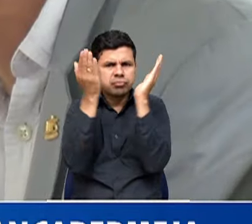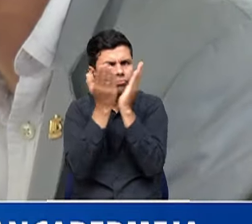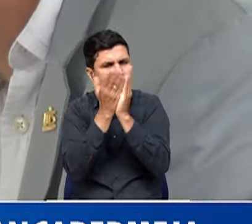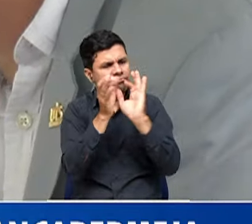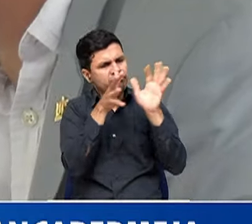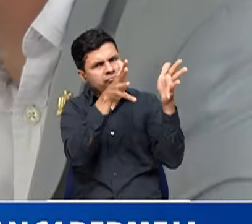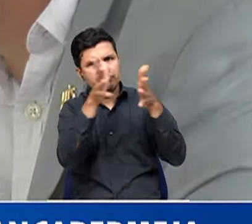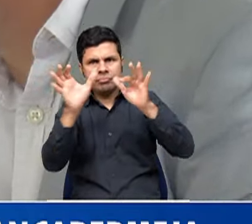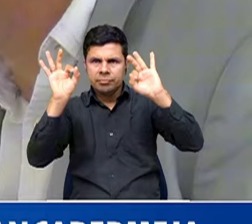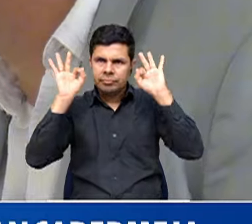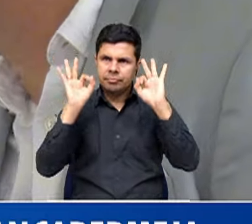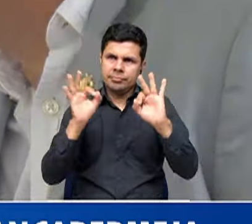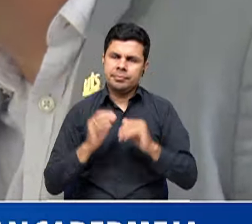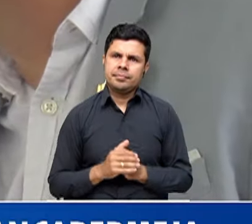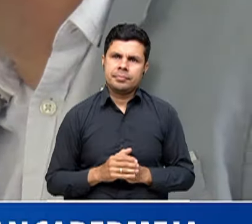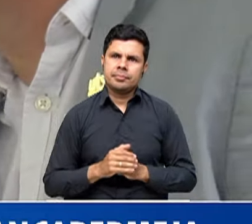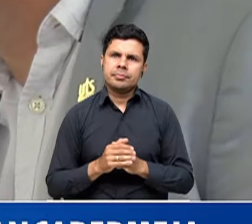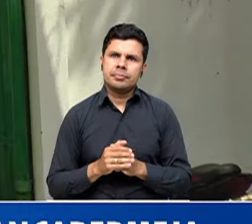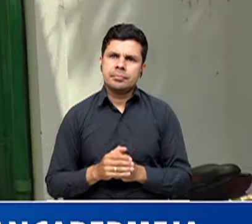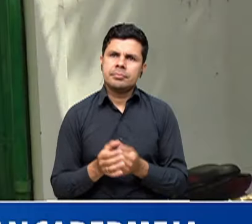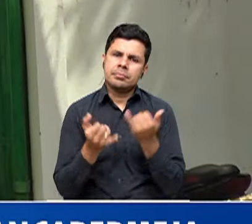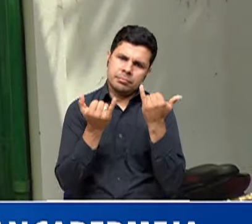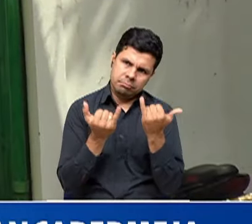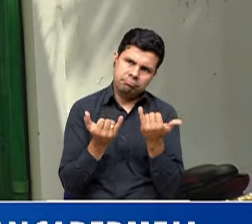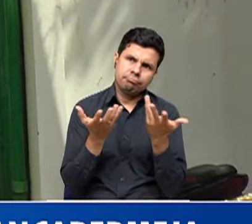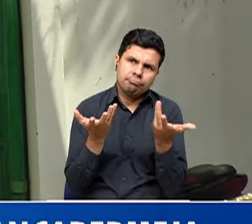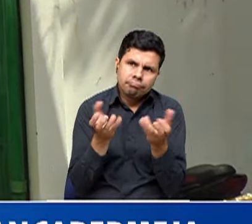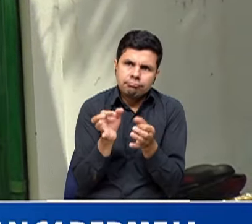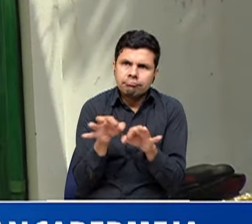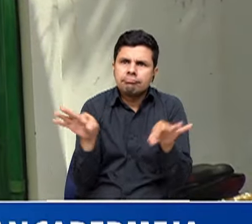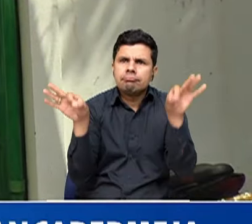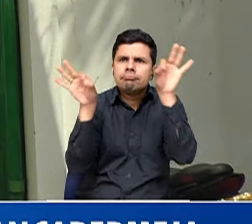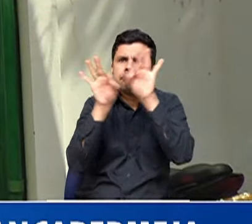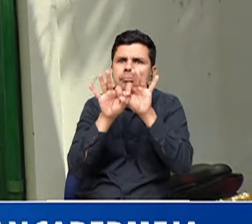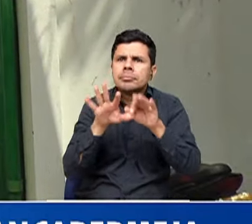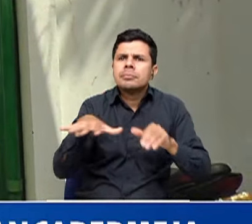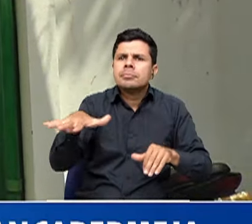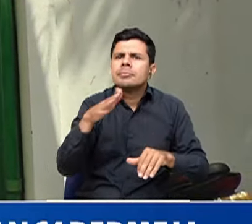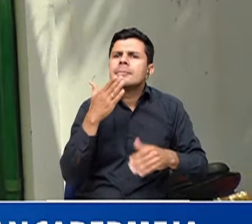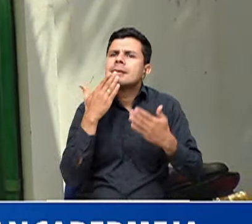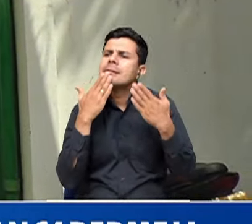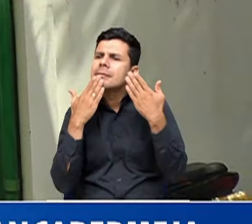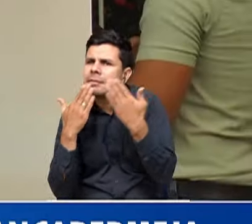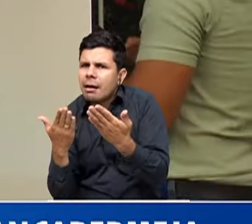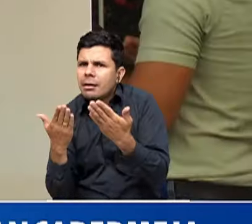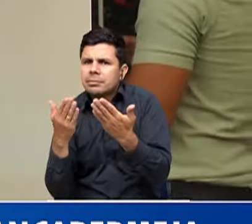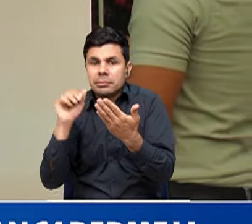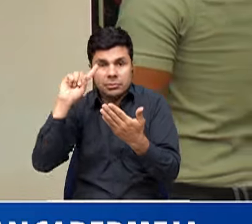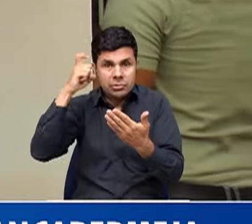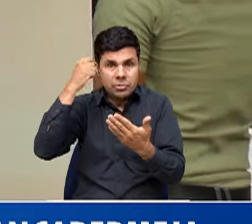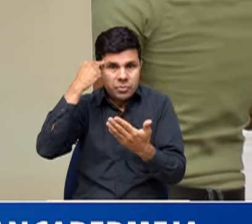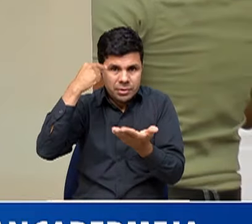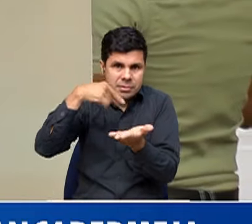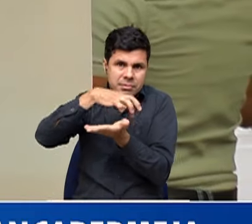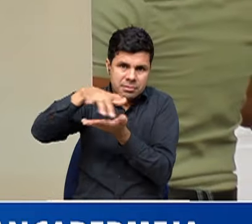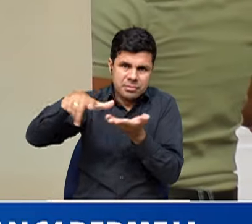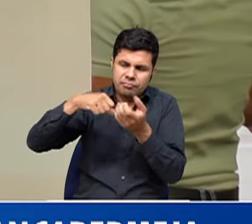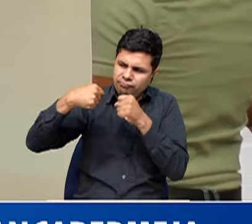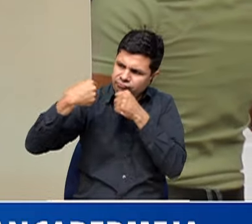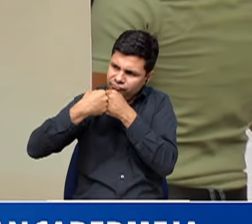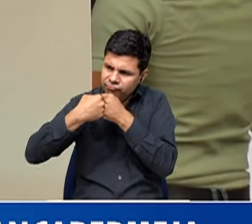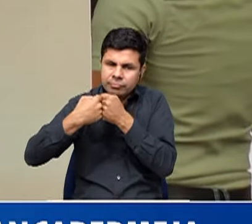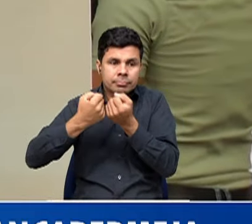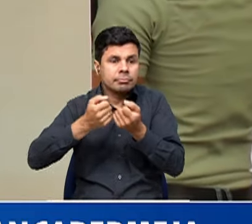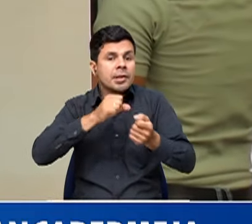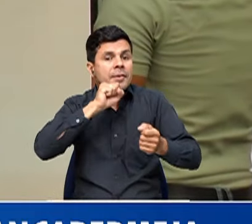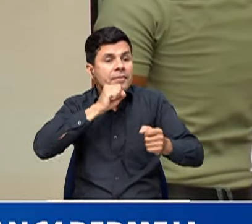Bermeja. Así es que es la oportunidad de agradecerle a esa sinergia que hemos tenido con la Gobernación de Santander, con la Alcaldía